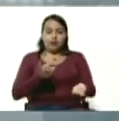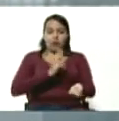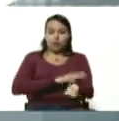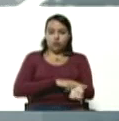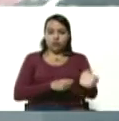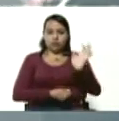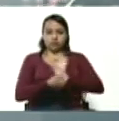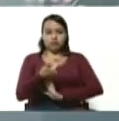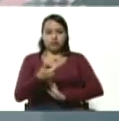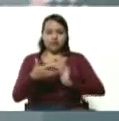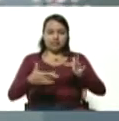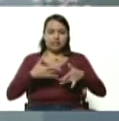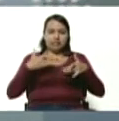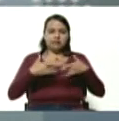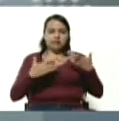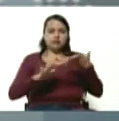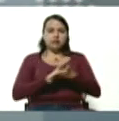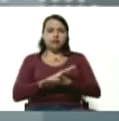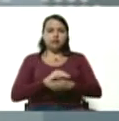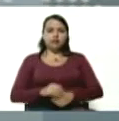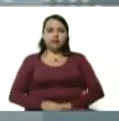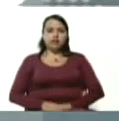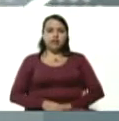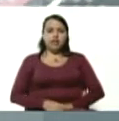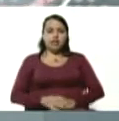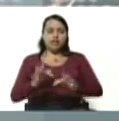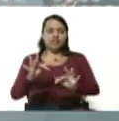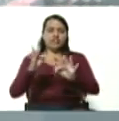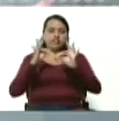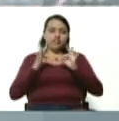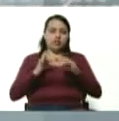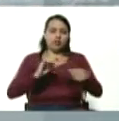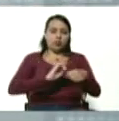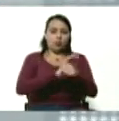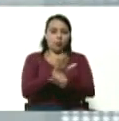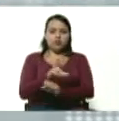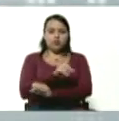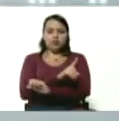más los síntomas que presentó por la infección de COVID-19.